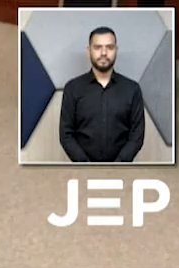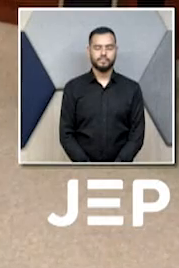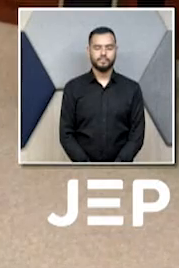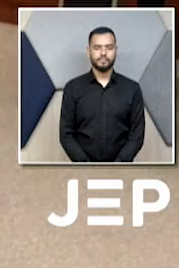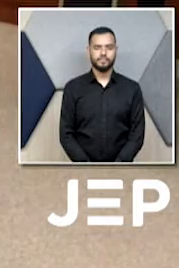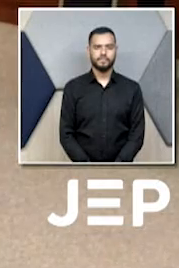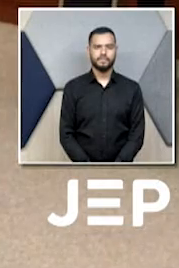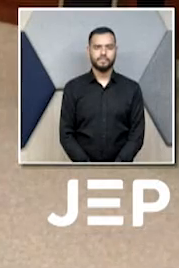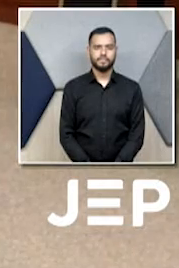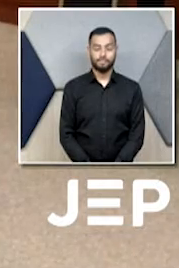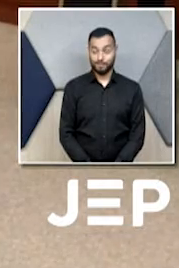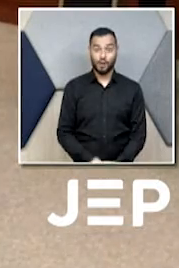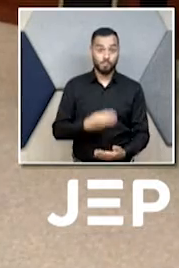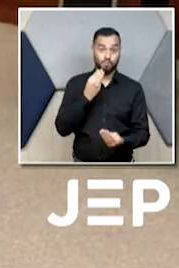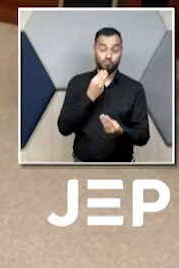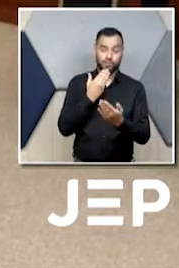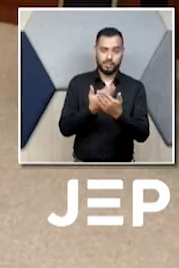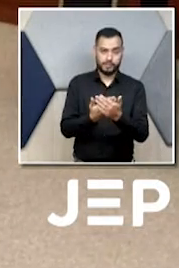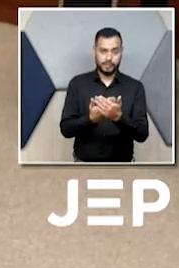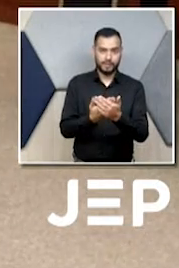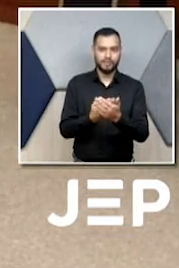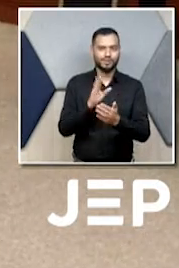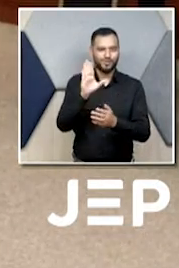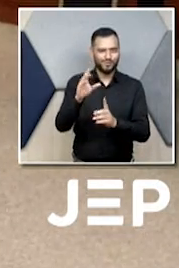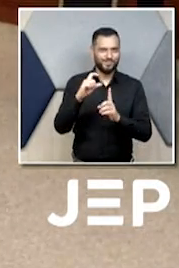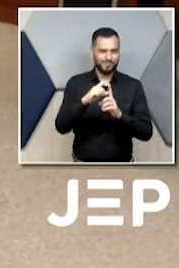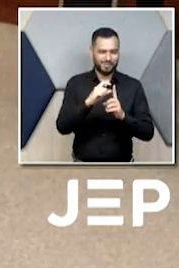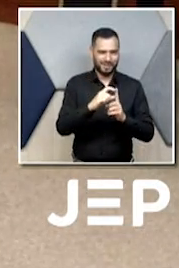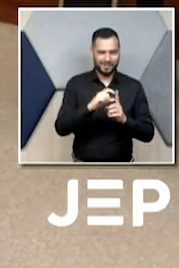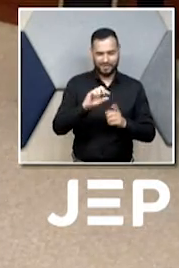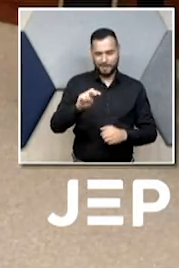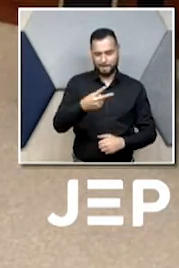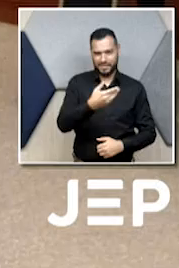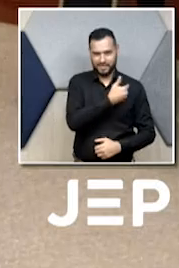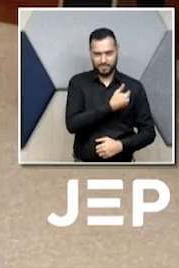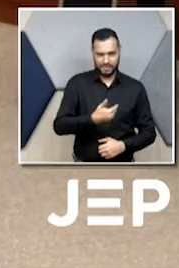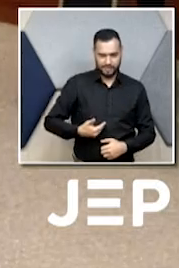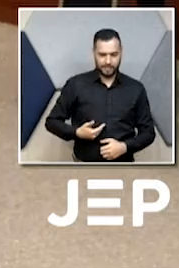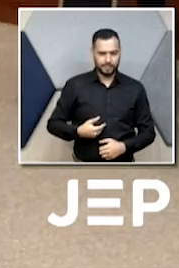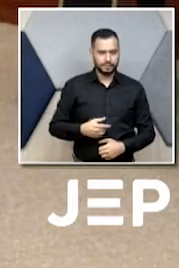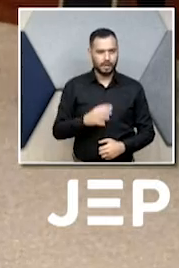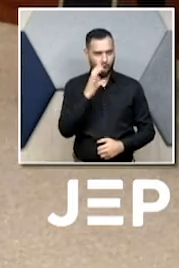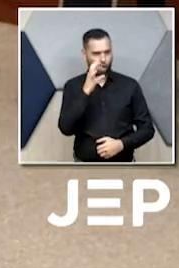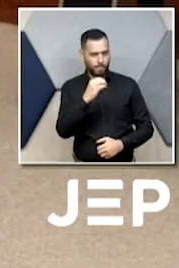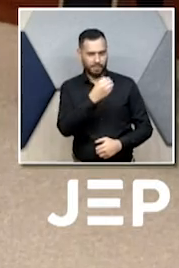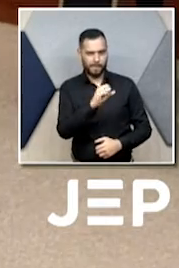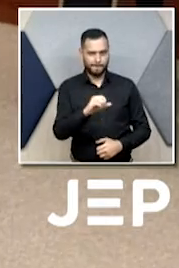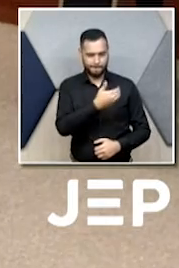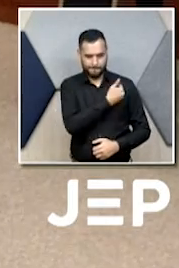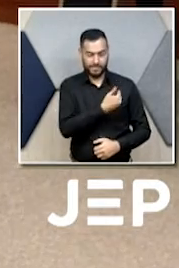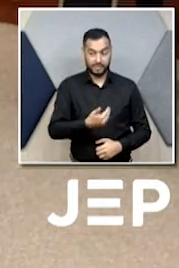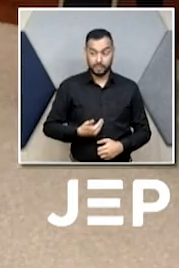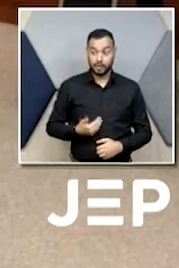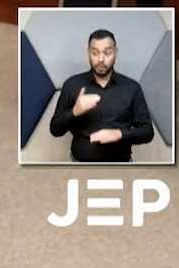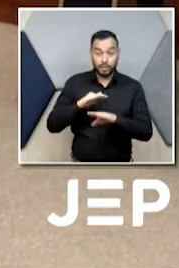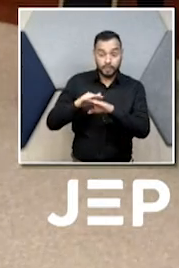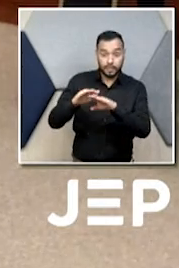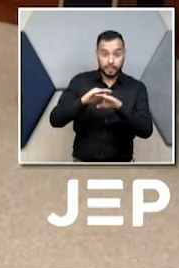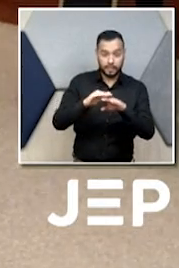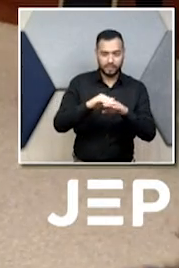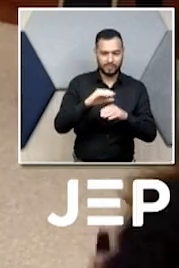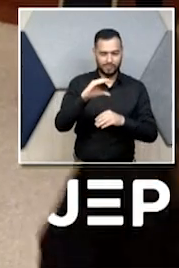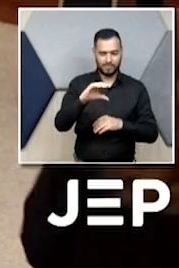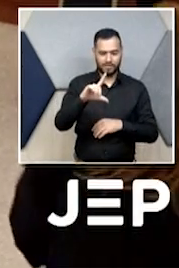Muchas gracias por sus palabras, señora vicepresidenta, señor presidente, e invito a la magistrada Claudia Rocío Saldaña